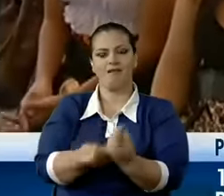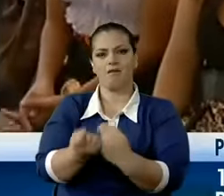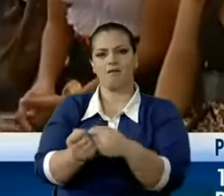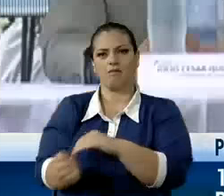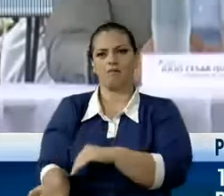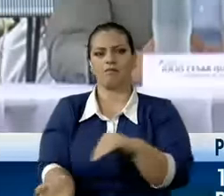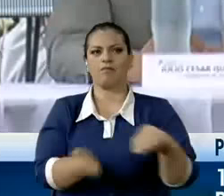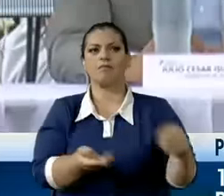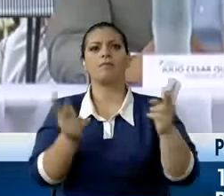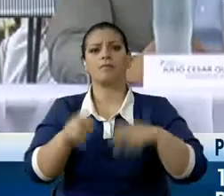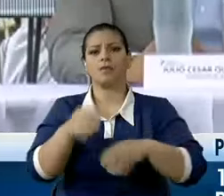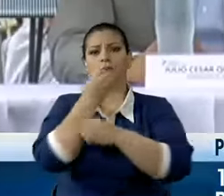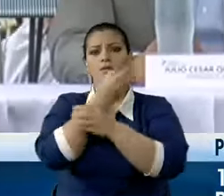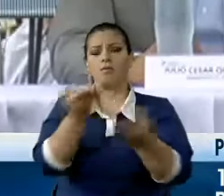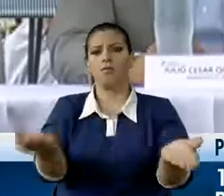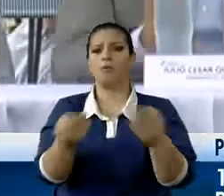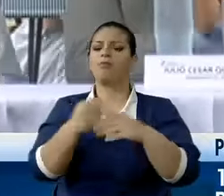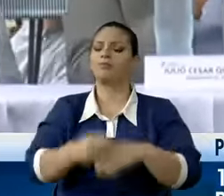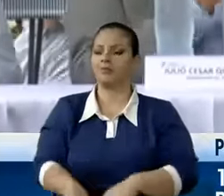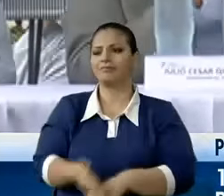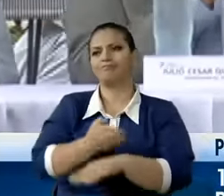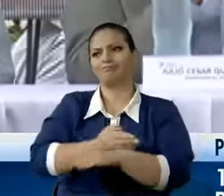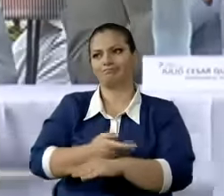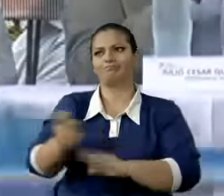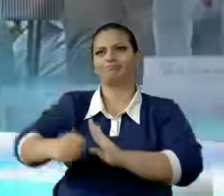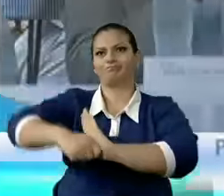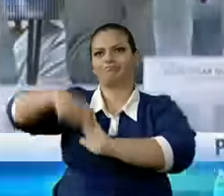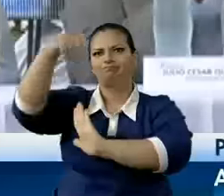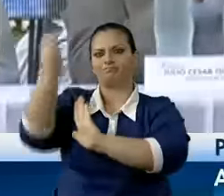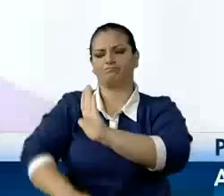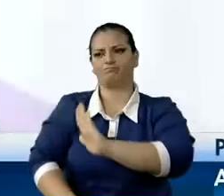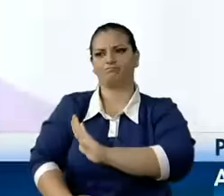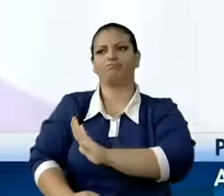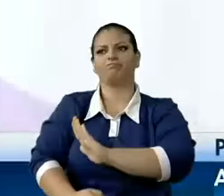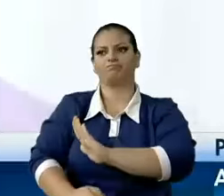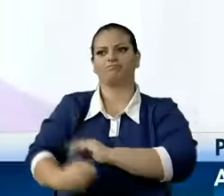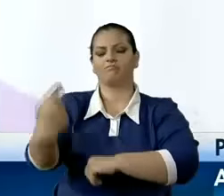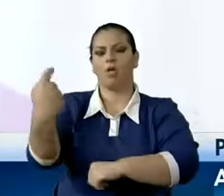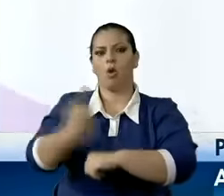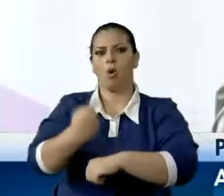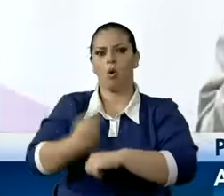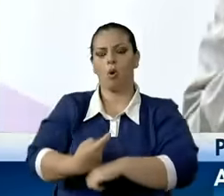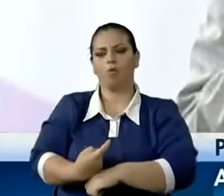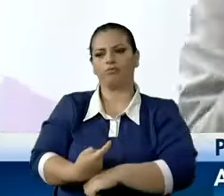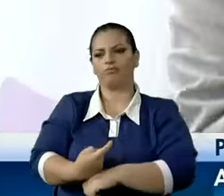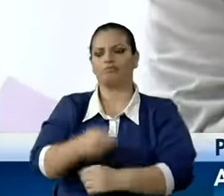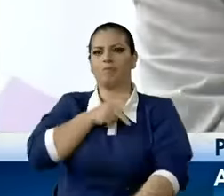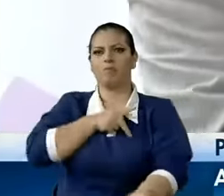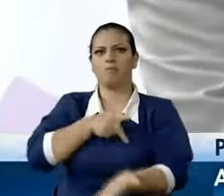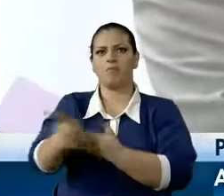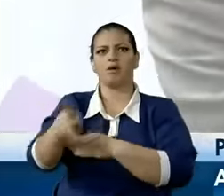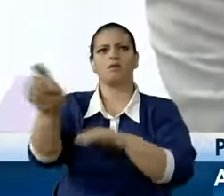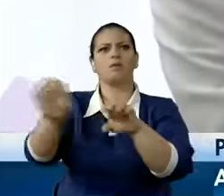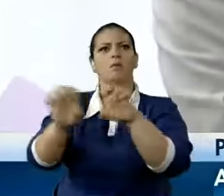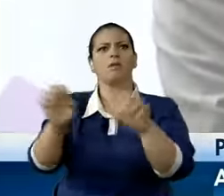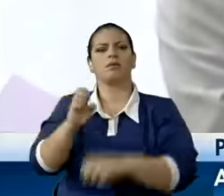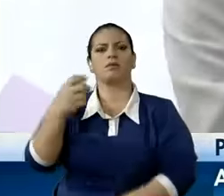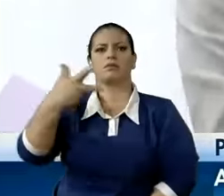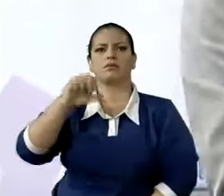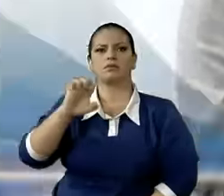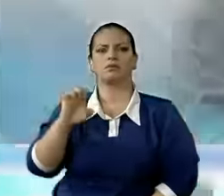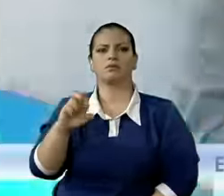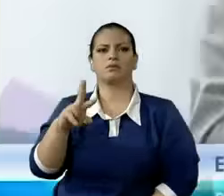Texaco, tras una demanda internacional por denegación de justicia. Sin embargo, por ahí andan algunos mentirosos diciendo que perdemos esos juicios por las malas